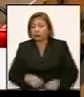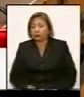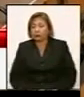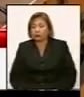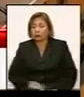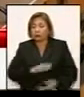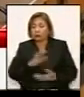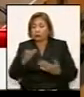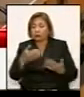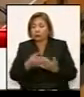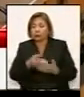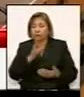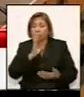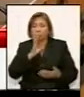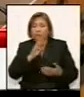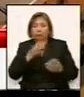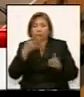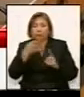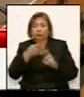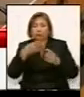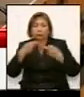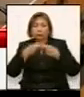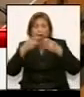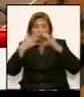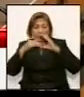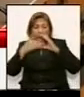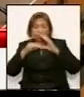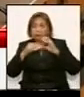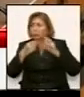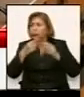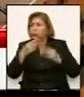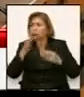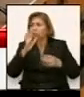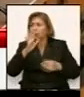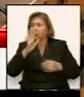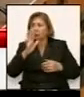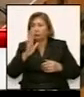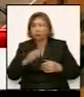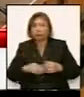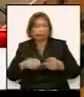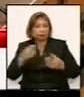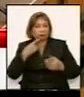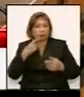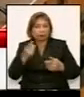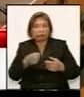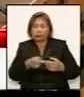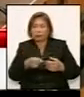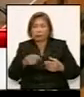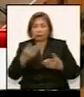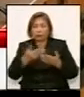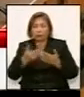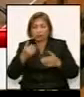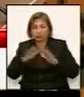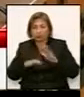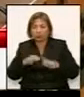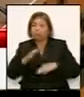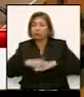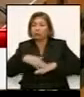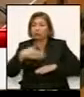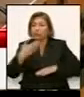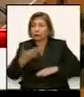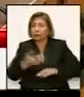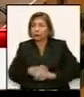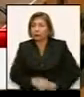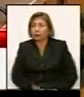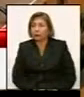generalmente se habla mucho de curso virtual hemos colocado cinco tipos de violencia que generalmente son con el paso previo el paso posterior del acoso